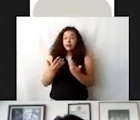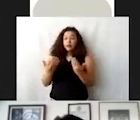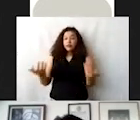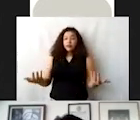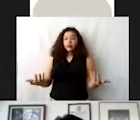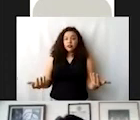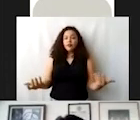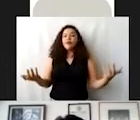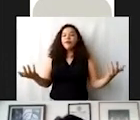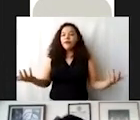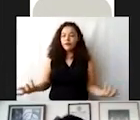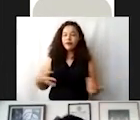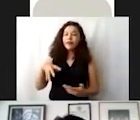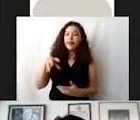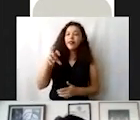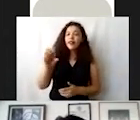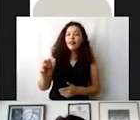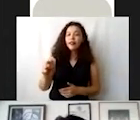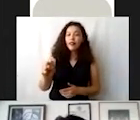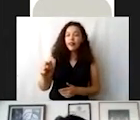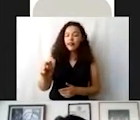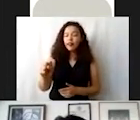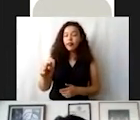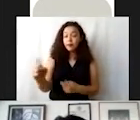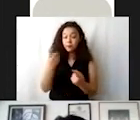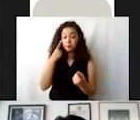El alcance puede tener, primero,